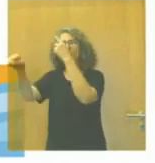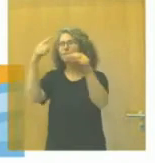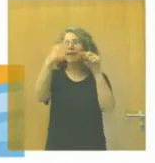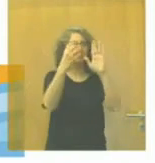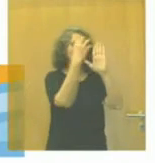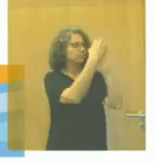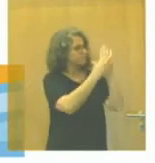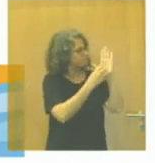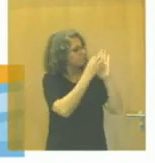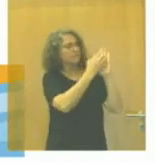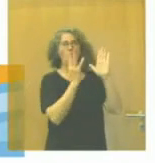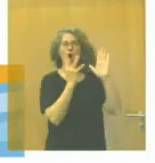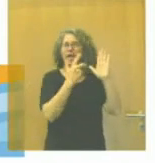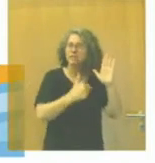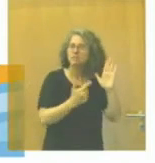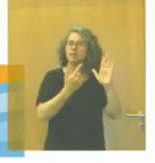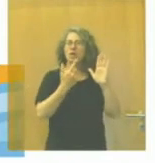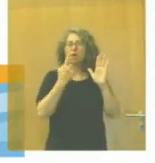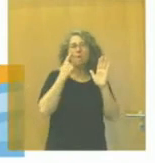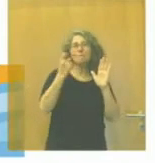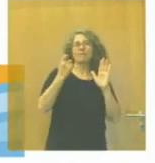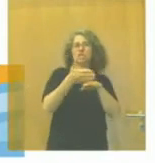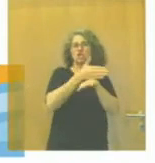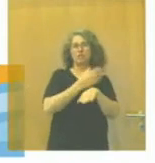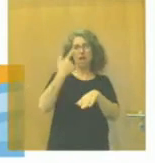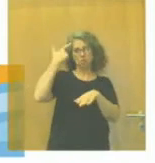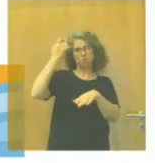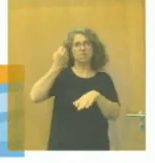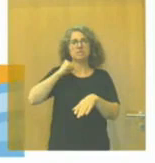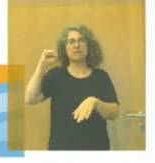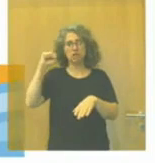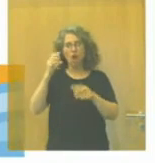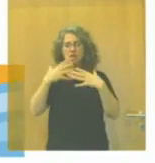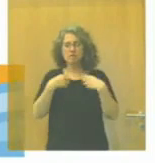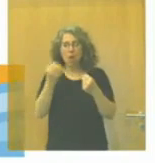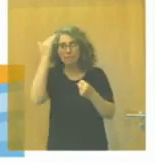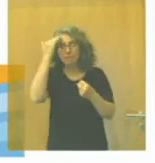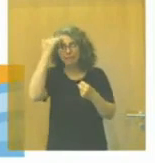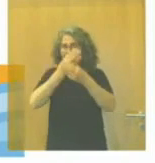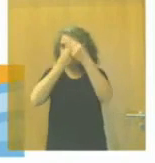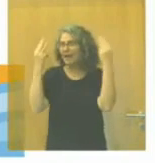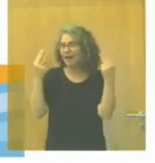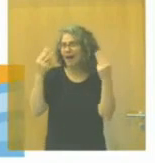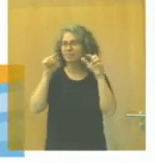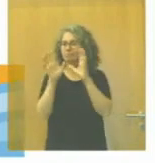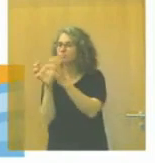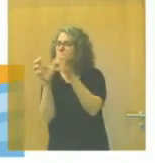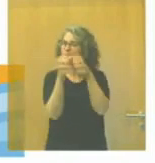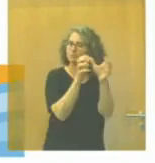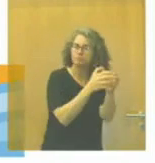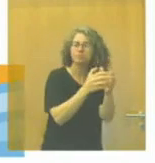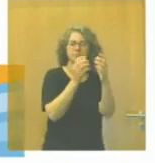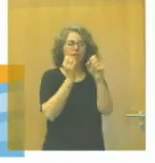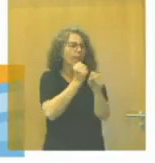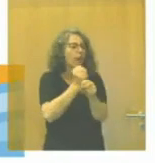con la prevención del suicidio y la salud mental en general, porque también somos muy conscientes